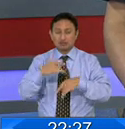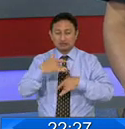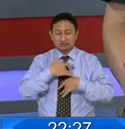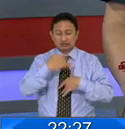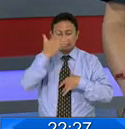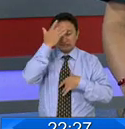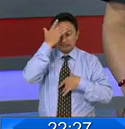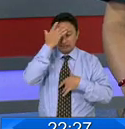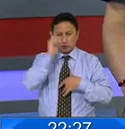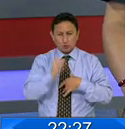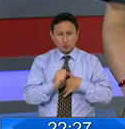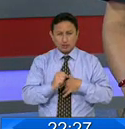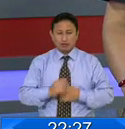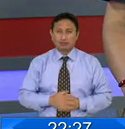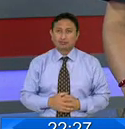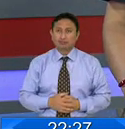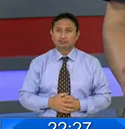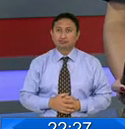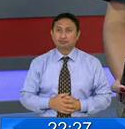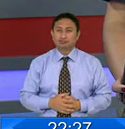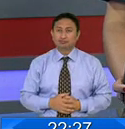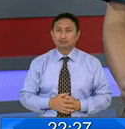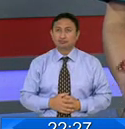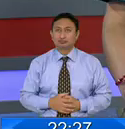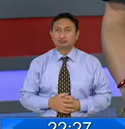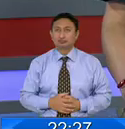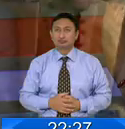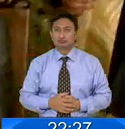a que se encuentra delicado de salud?